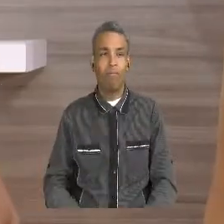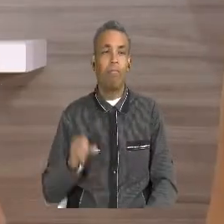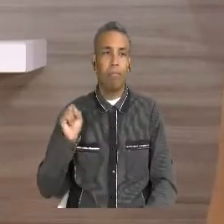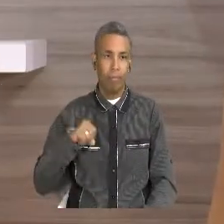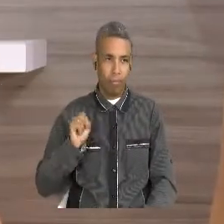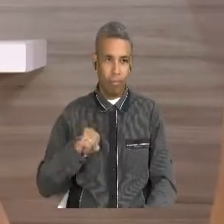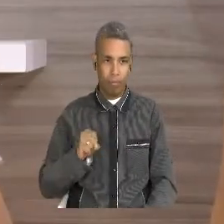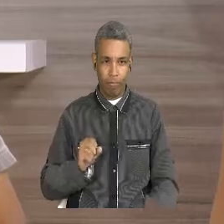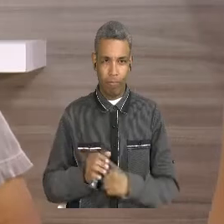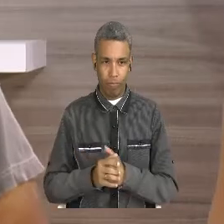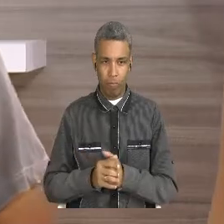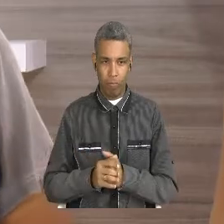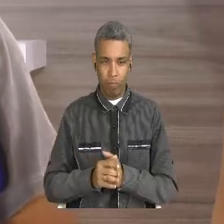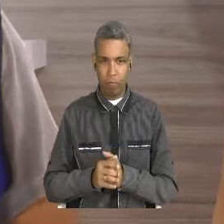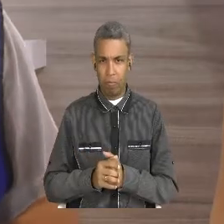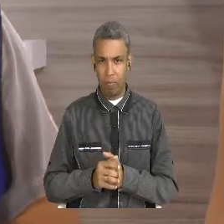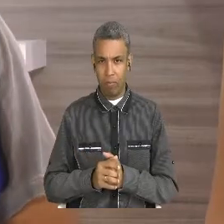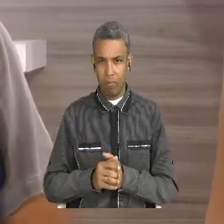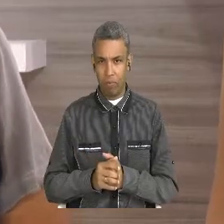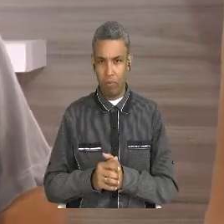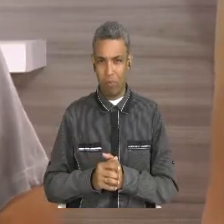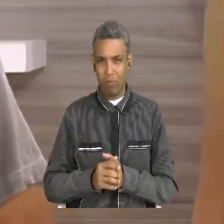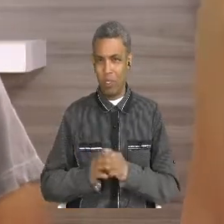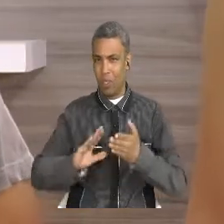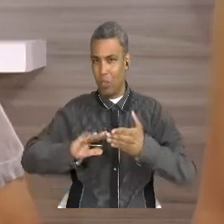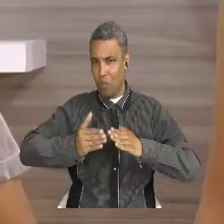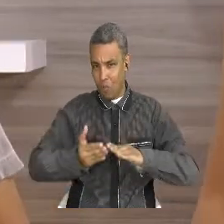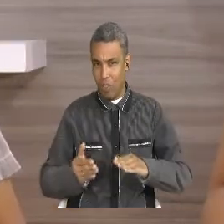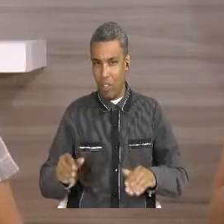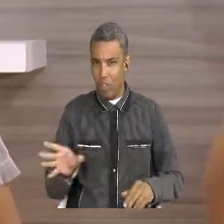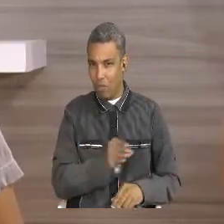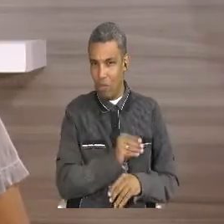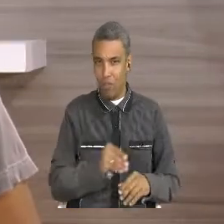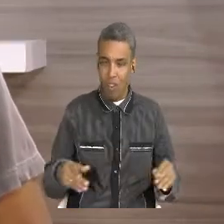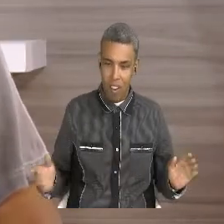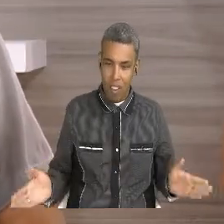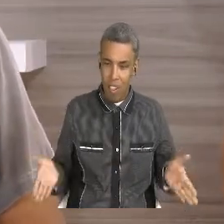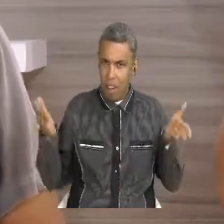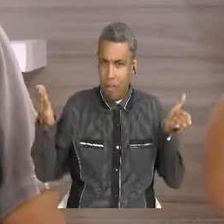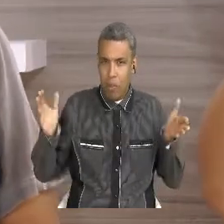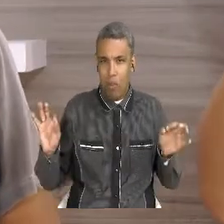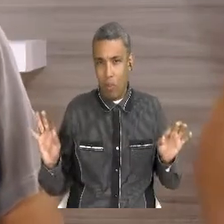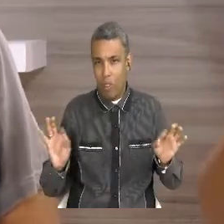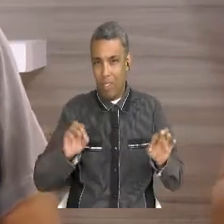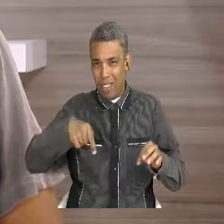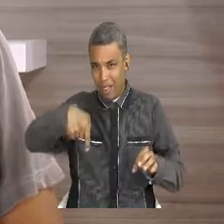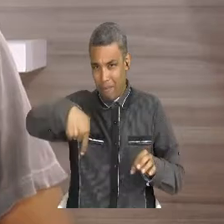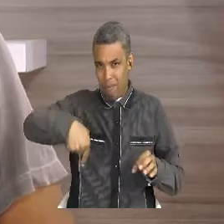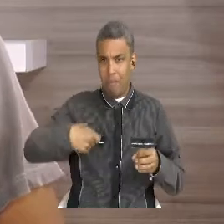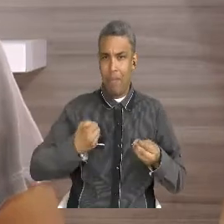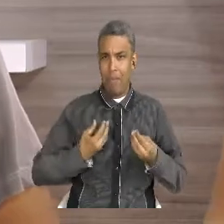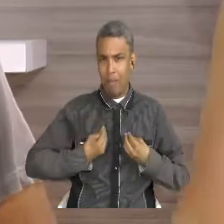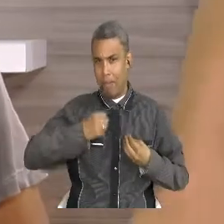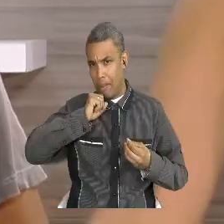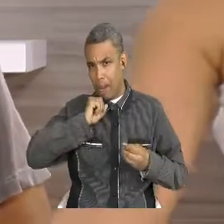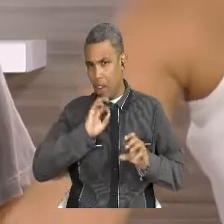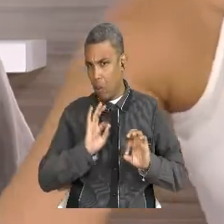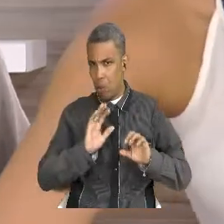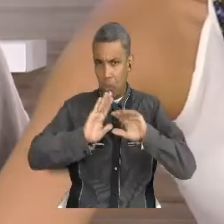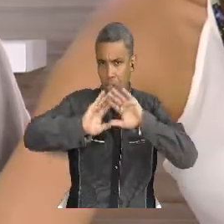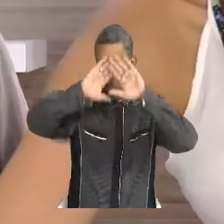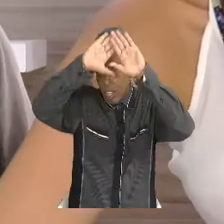toda la comunidad, a todas las personas que nos están viendo, nos están escuchando también desde luego, para que vayan y compren sus productos en la Plaza de